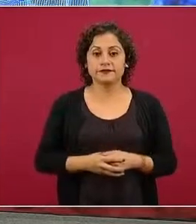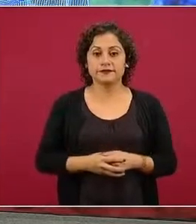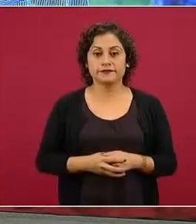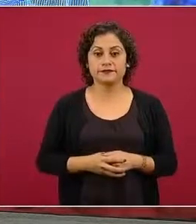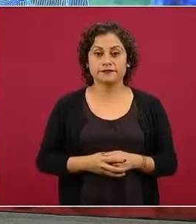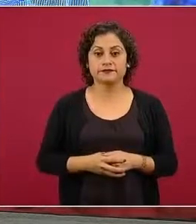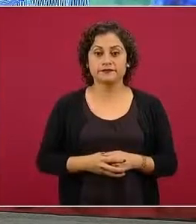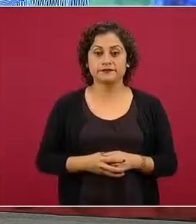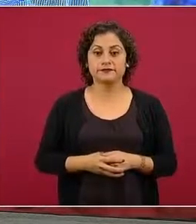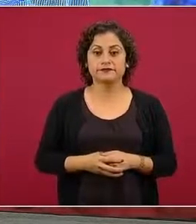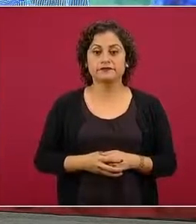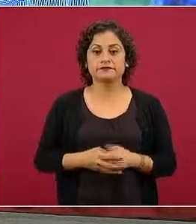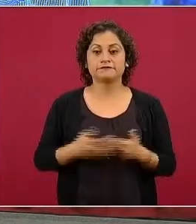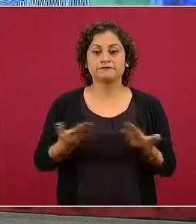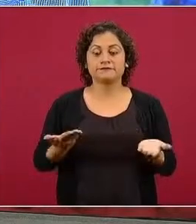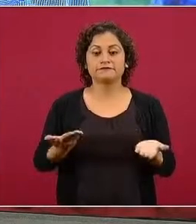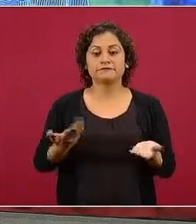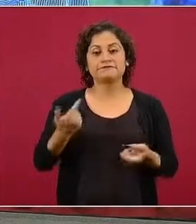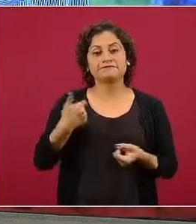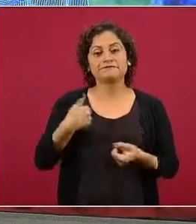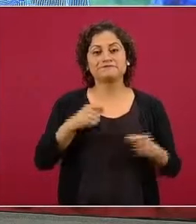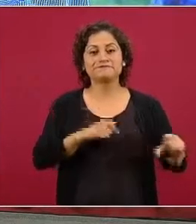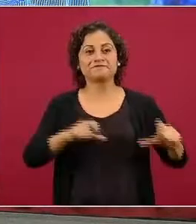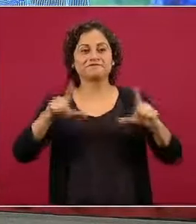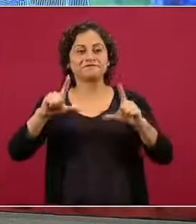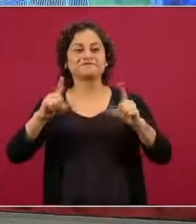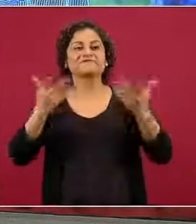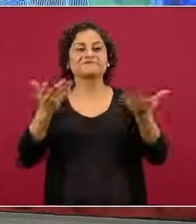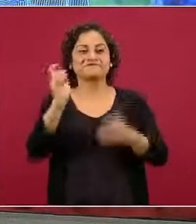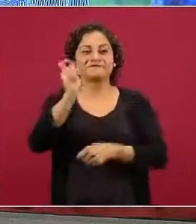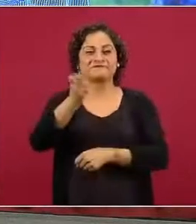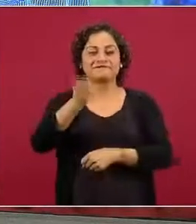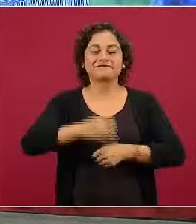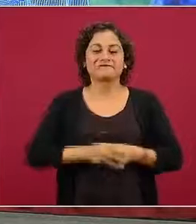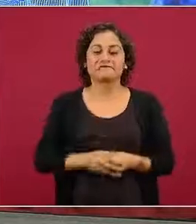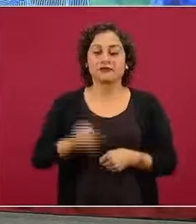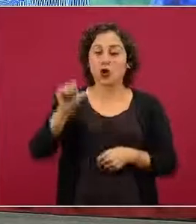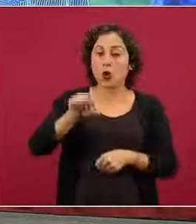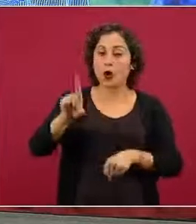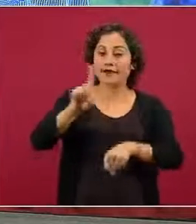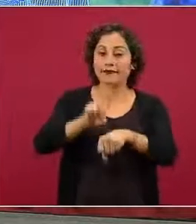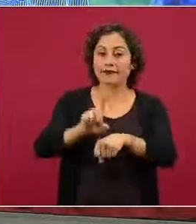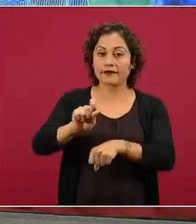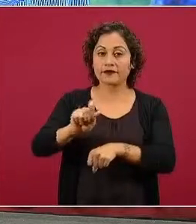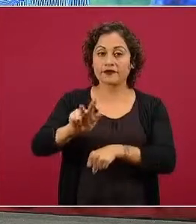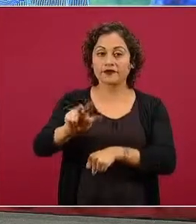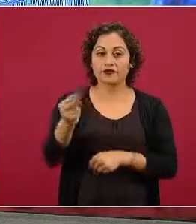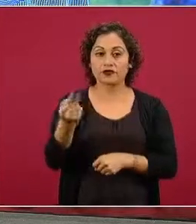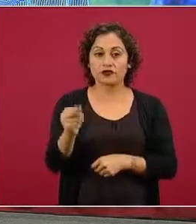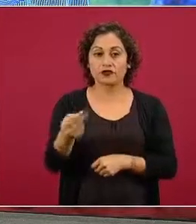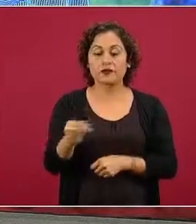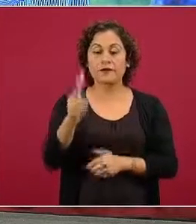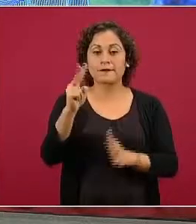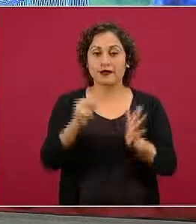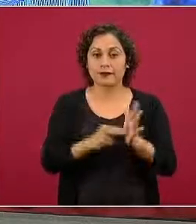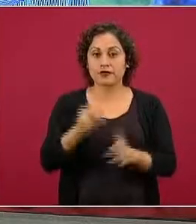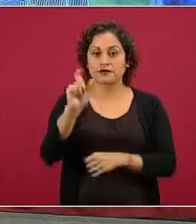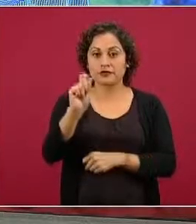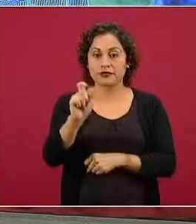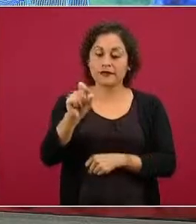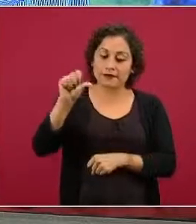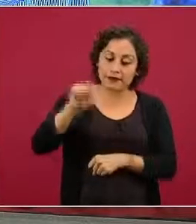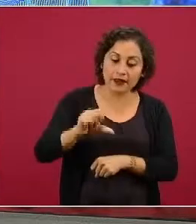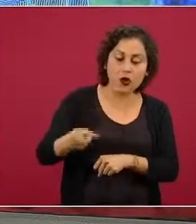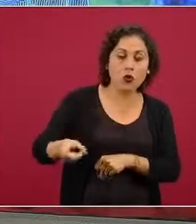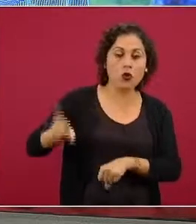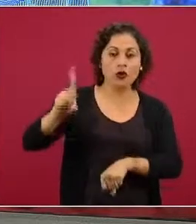podido desear una de transición. Hoy es 28 de noviembre de 2020, hoy es el